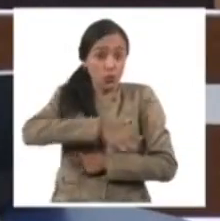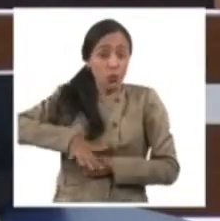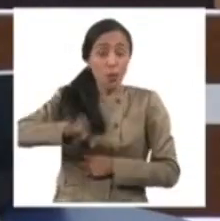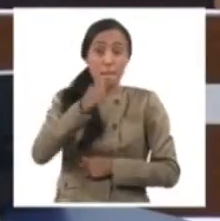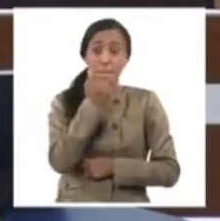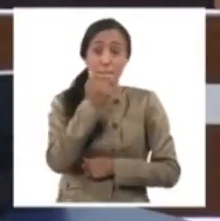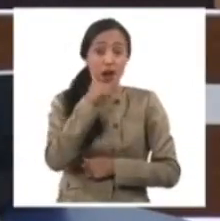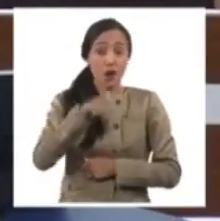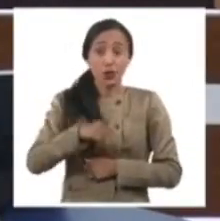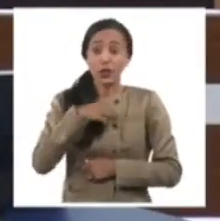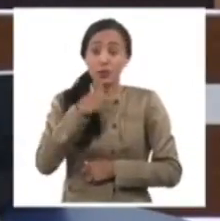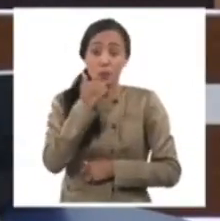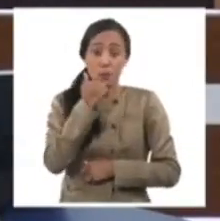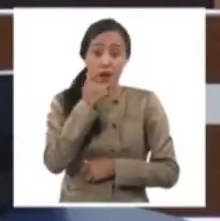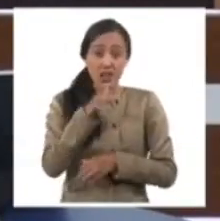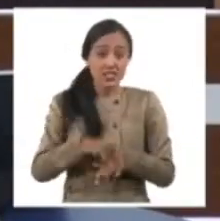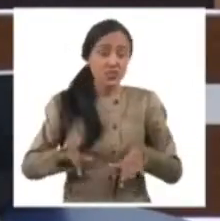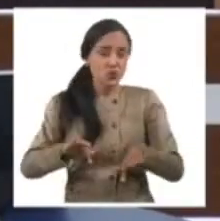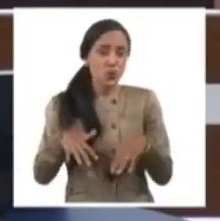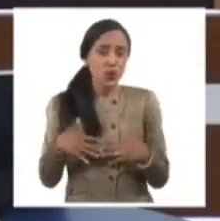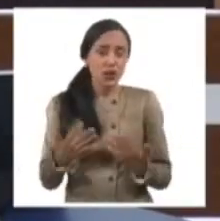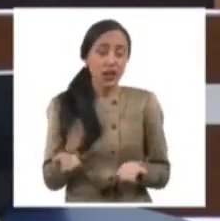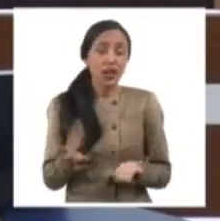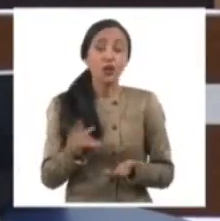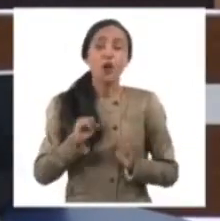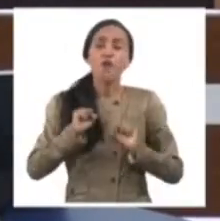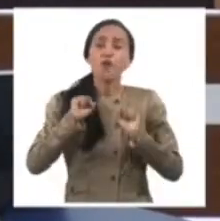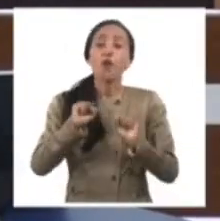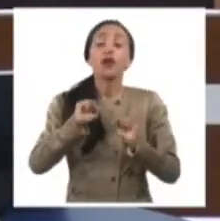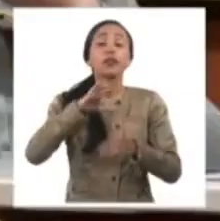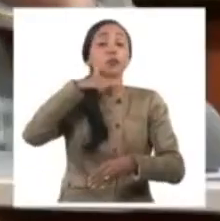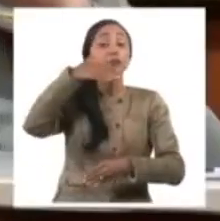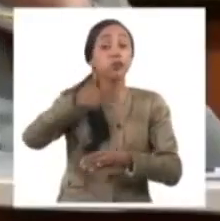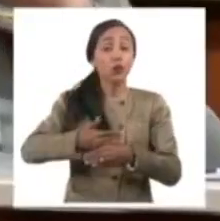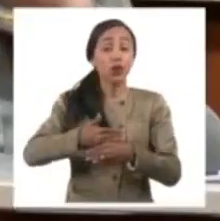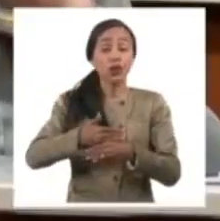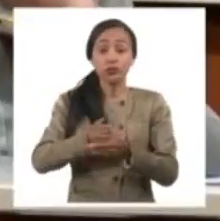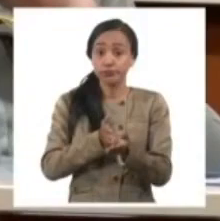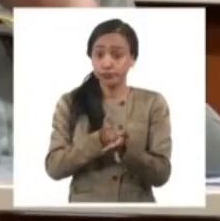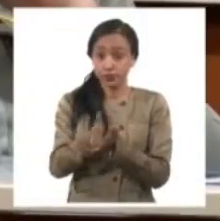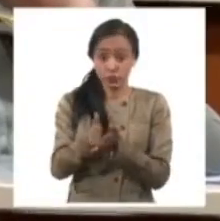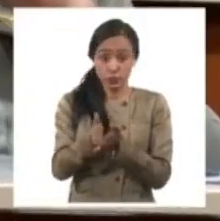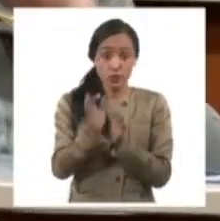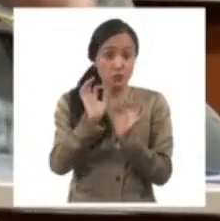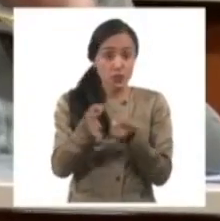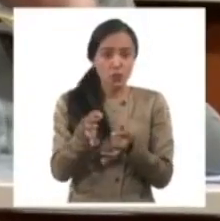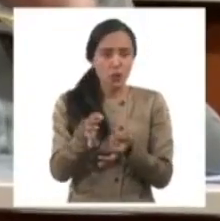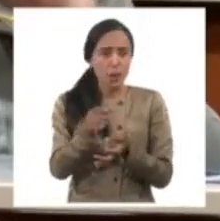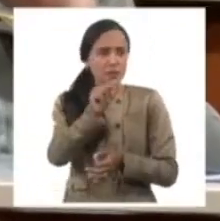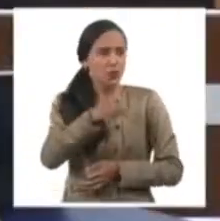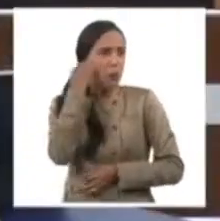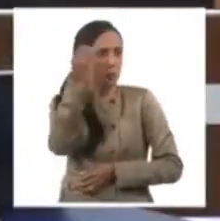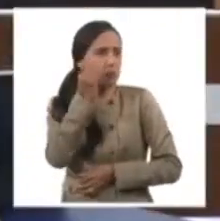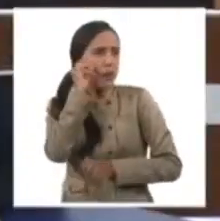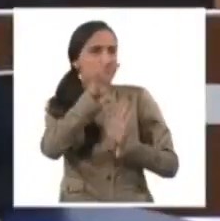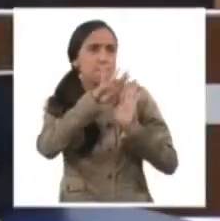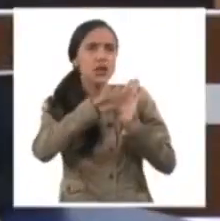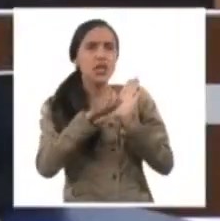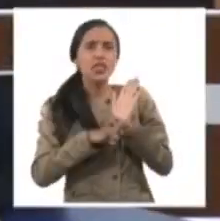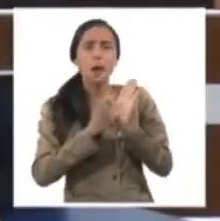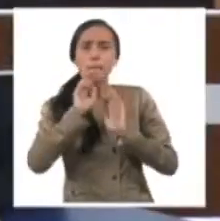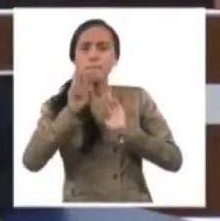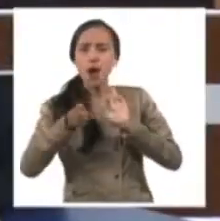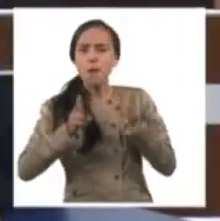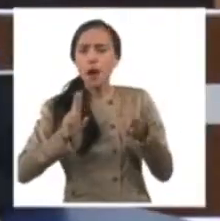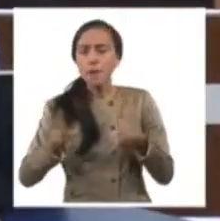hoy nos provoca toda esta situación es el recrudecimiento del bloqueo que sigue permanente. Y que nadie piense que las medidas estas que anunció el gobierno de los